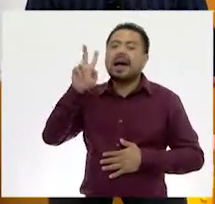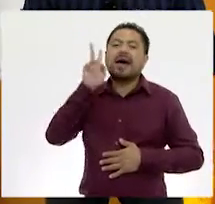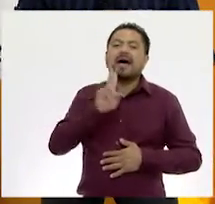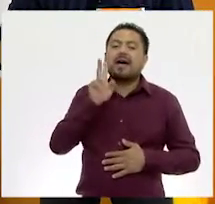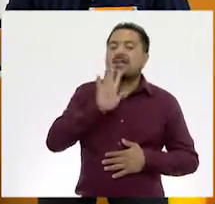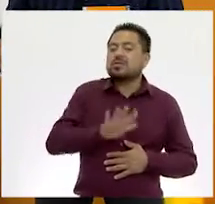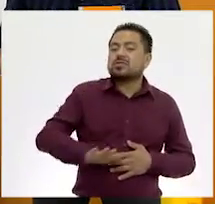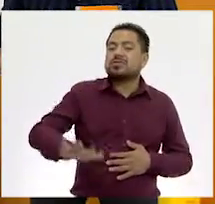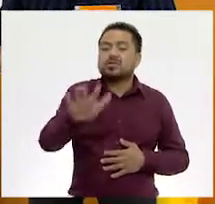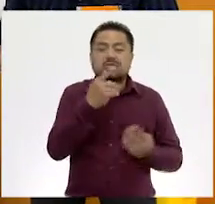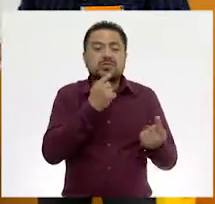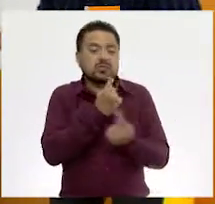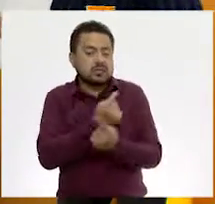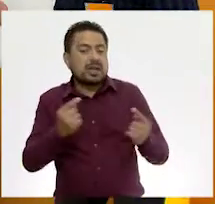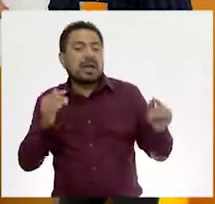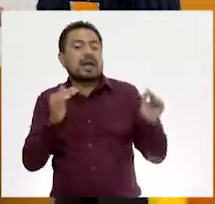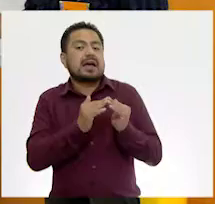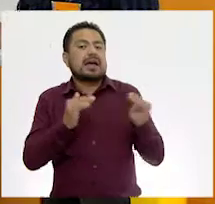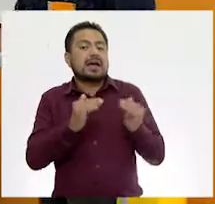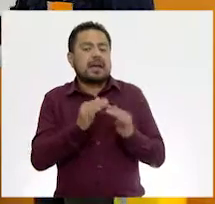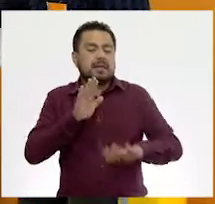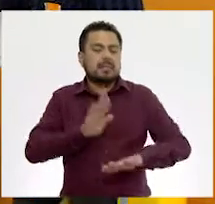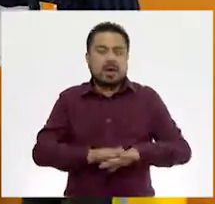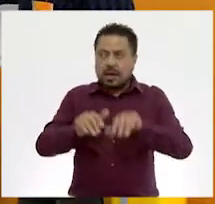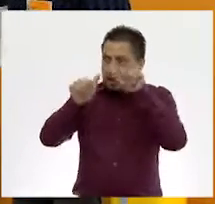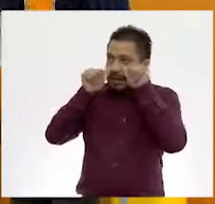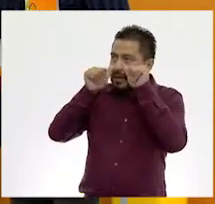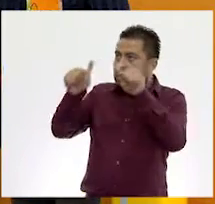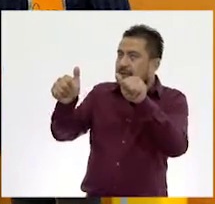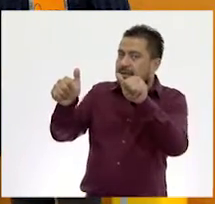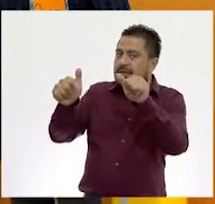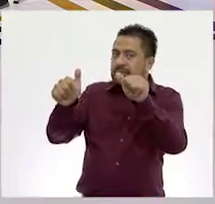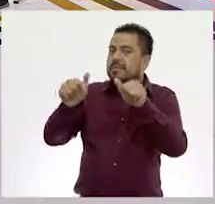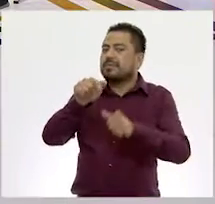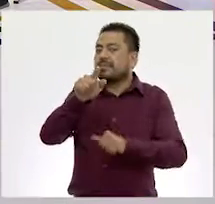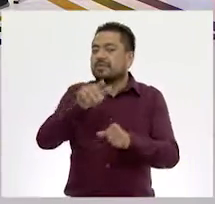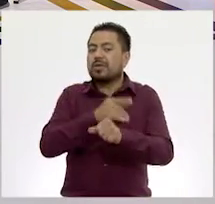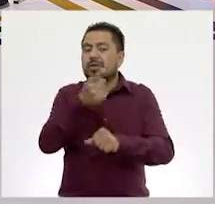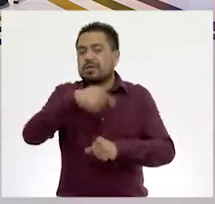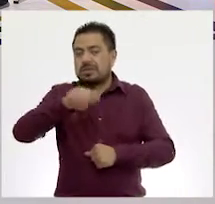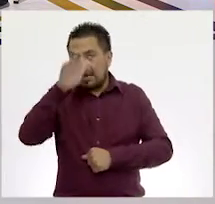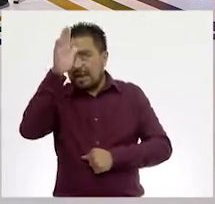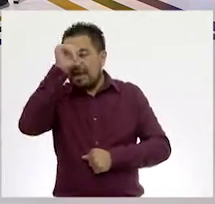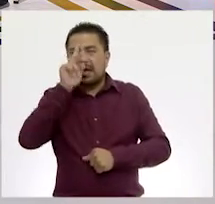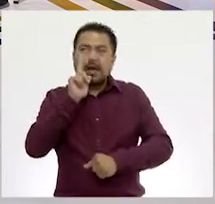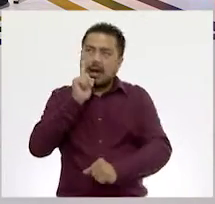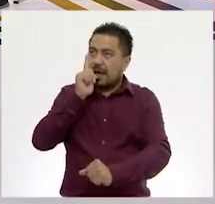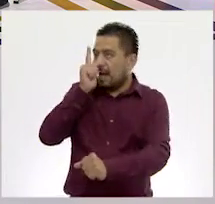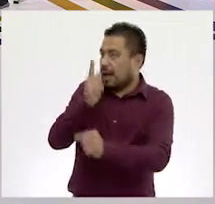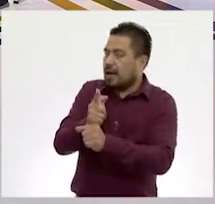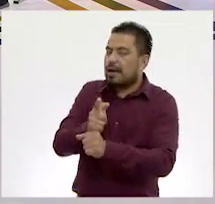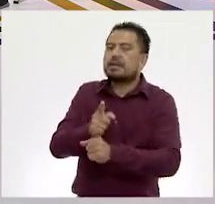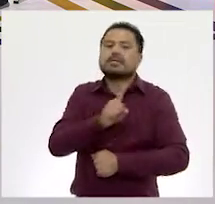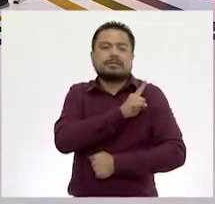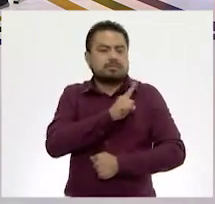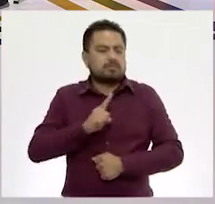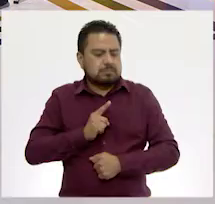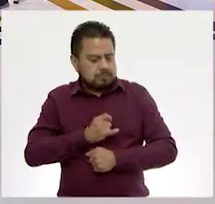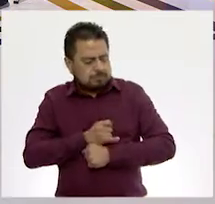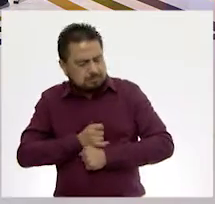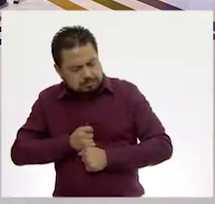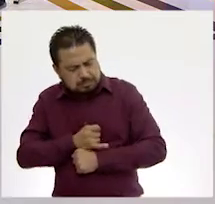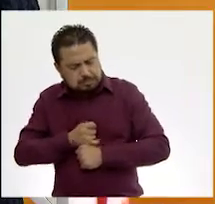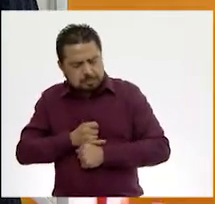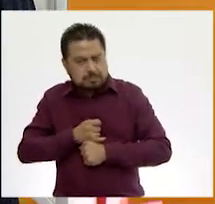las niñas y los niños en casa estaban atentas, porque... recuerden que todo lo que vean hay que